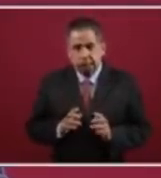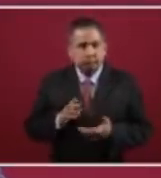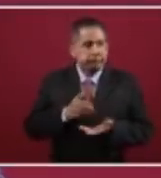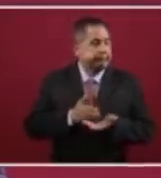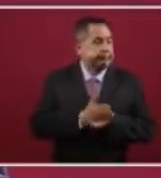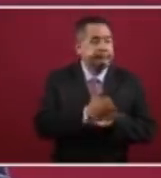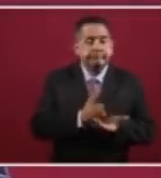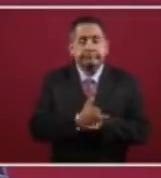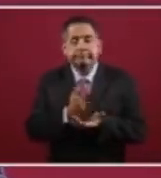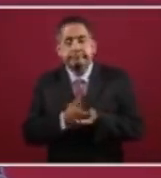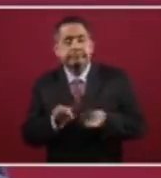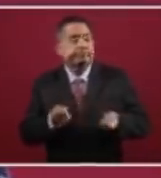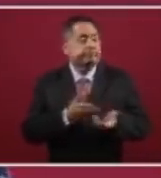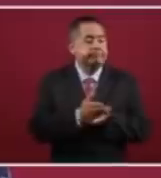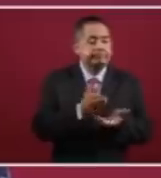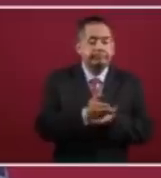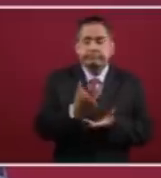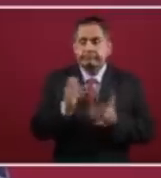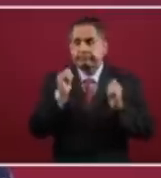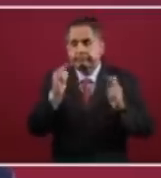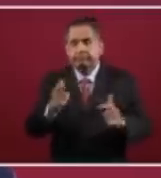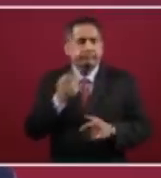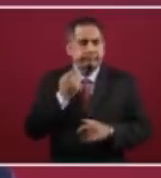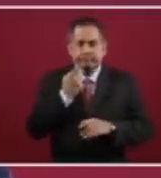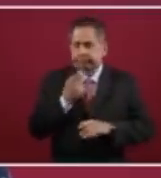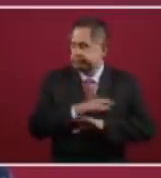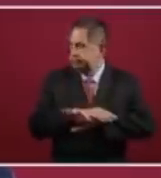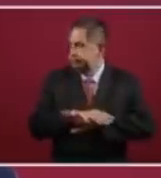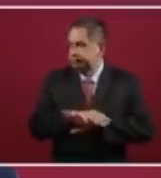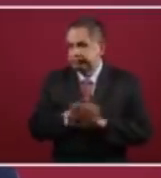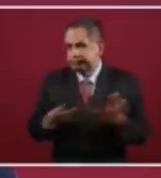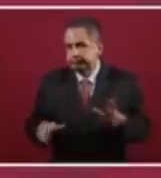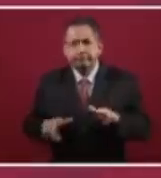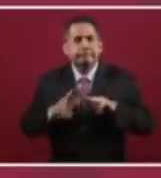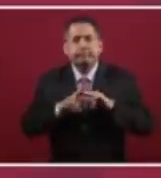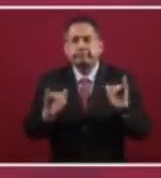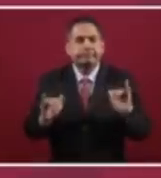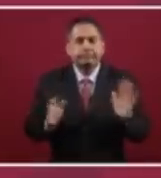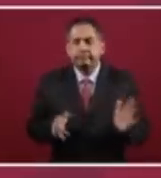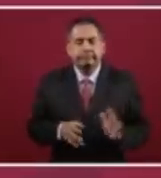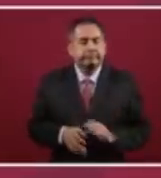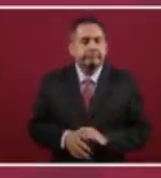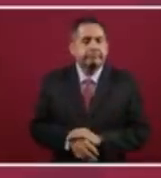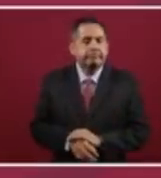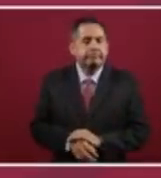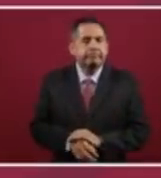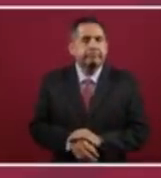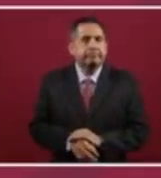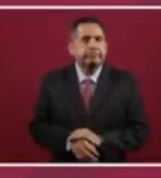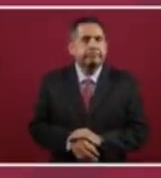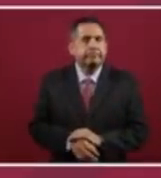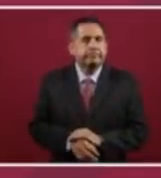metiéndome en cuestiones políticas, ni siquiera de